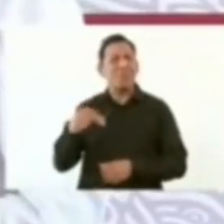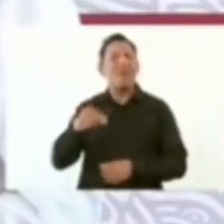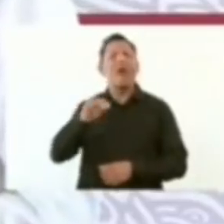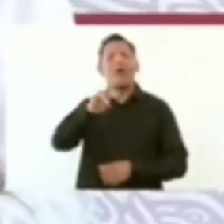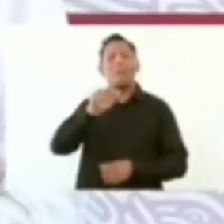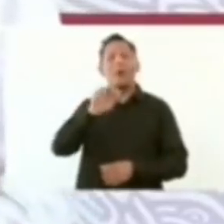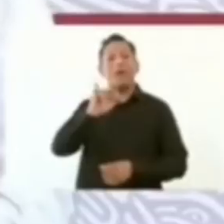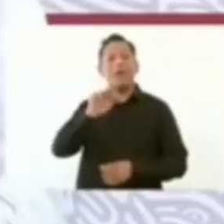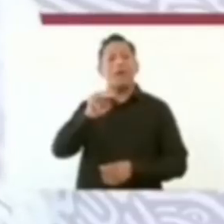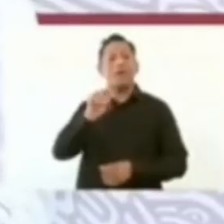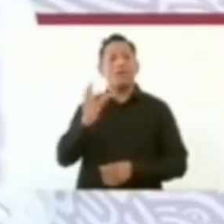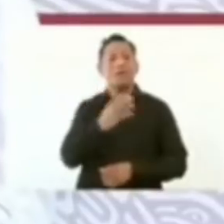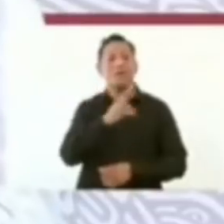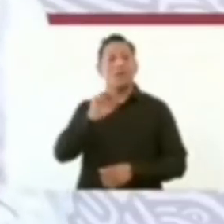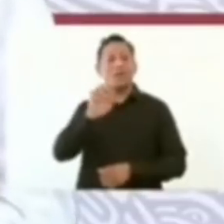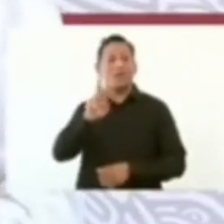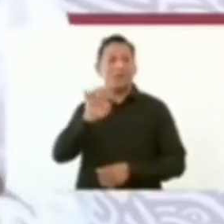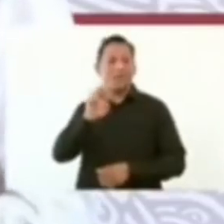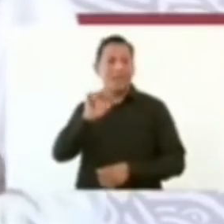Mariano Rivera.